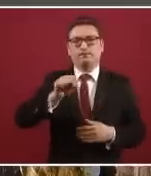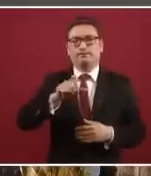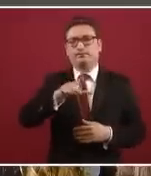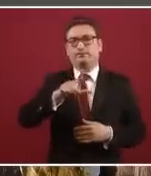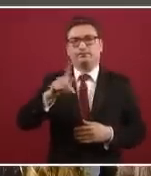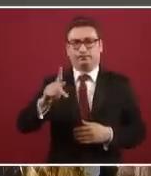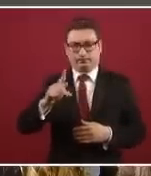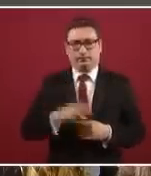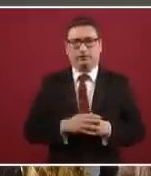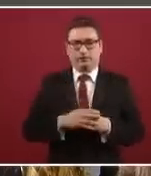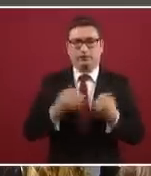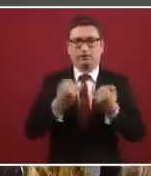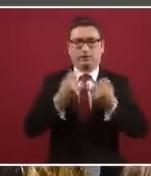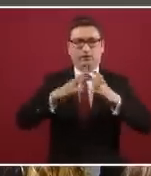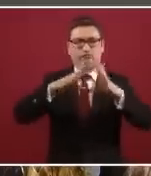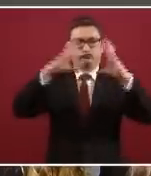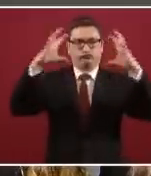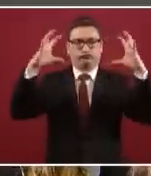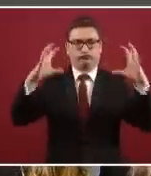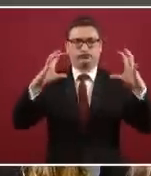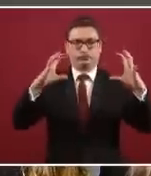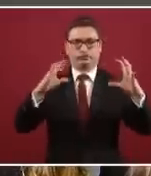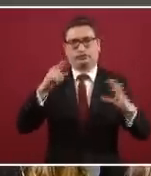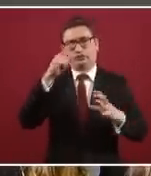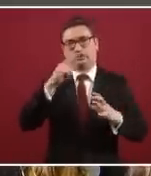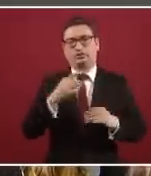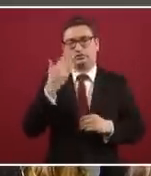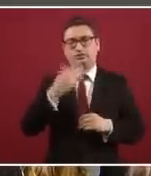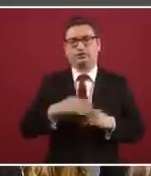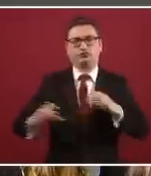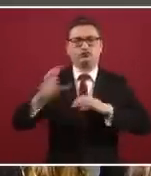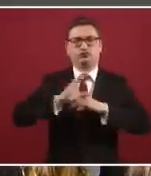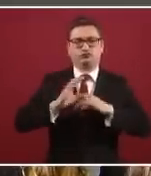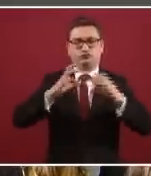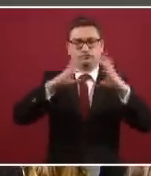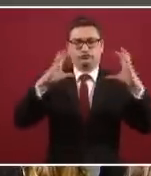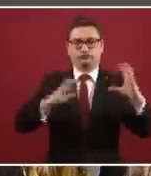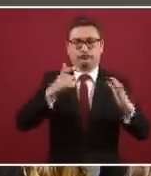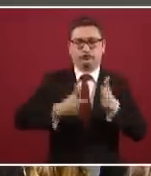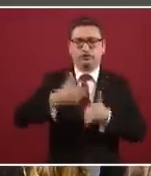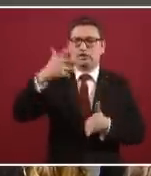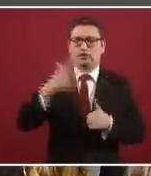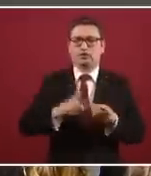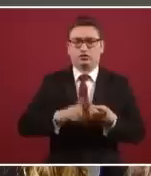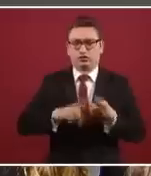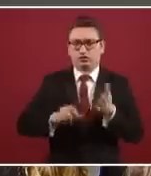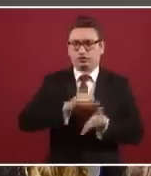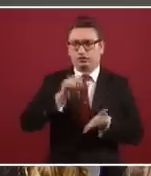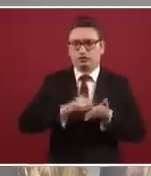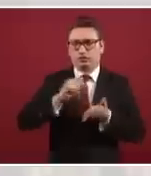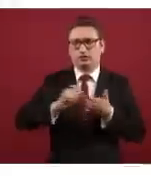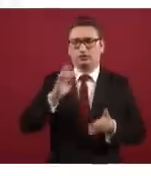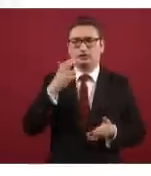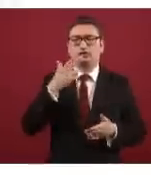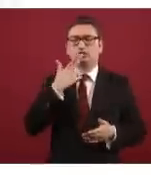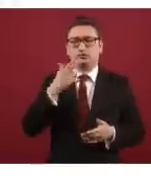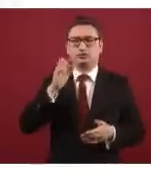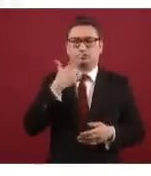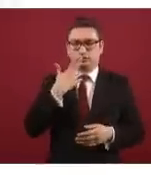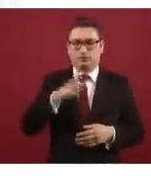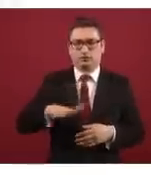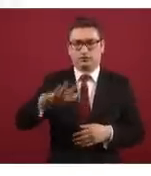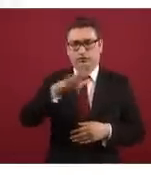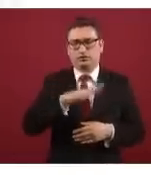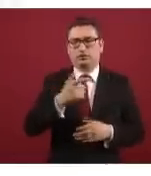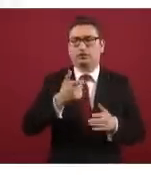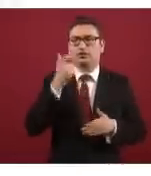los tanques estacionarios encontramos el margen más alto y el precio más alto en Central de Gas Chihuahua, con un